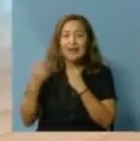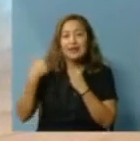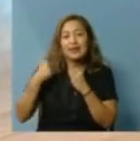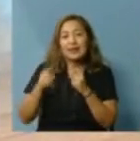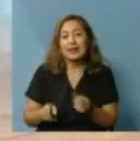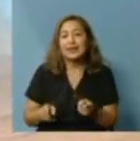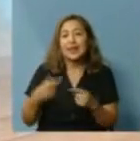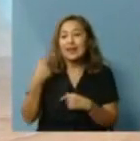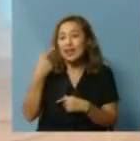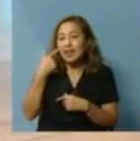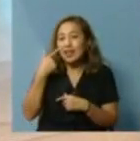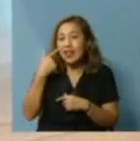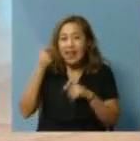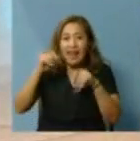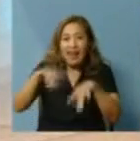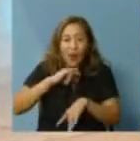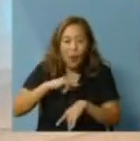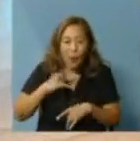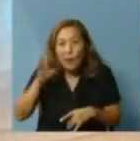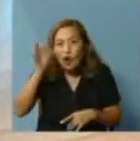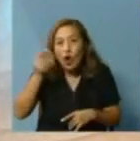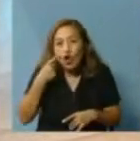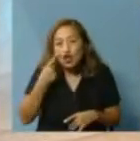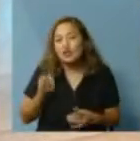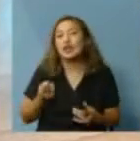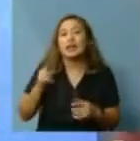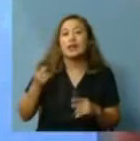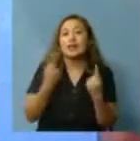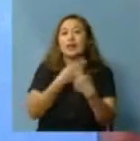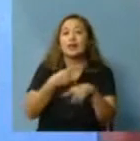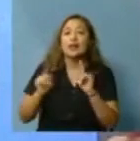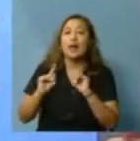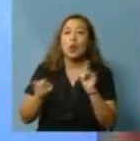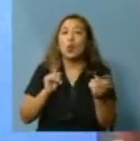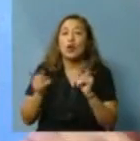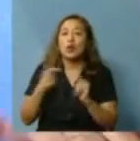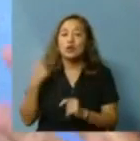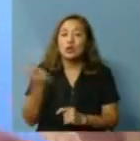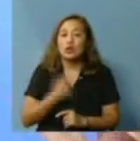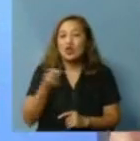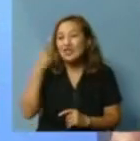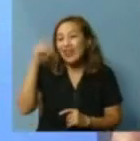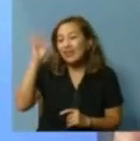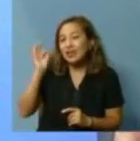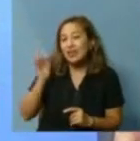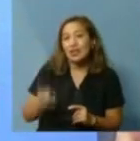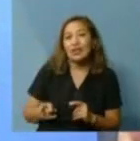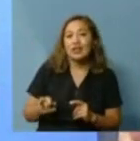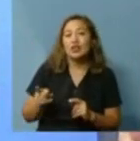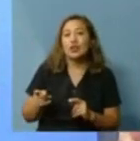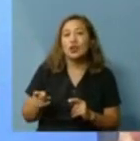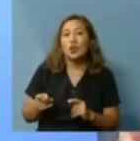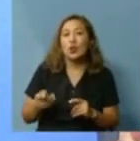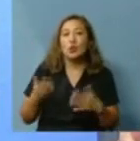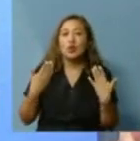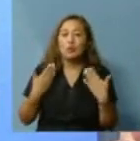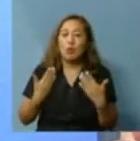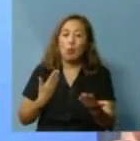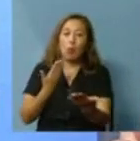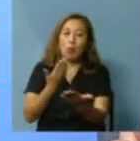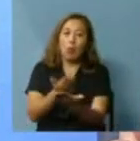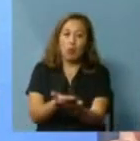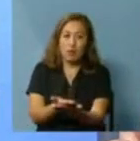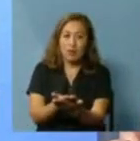que nos toca a jujuy y en las cuales nosotros habiendo tomado conocimiento de esto hemos planteado